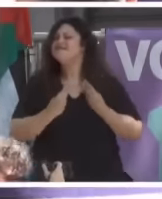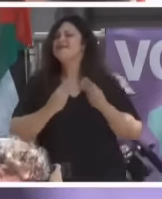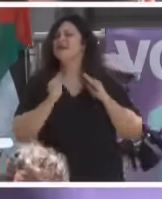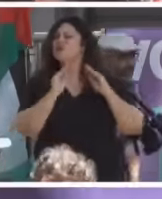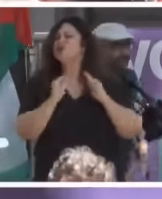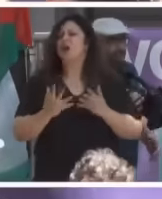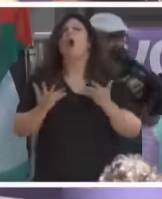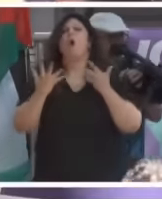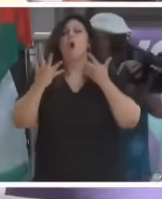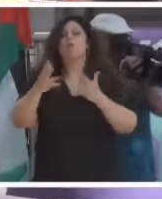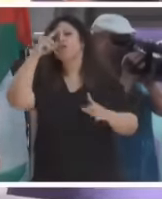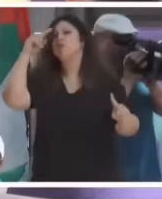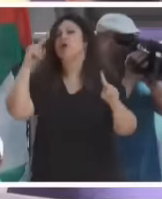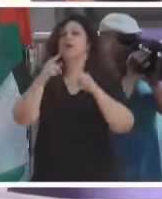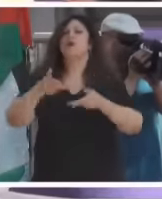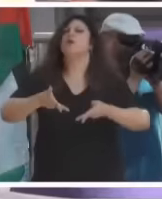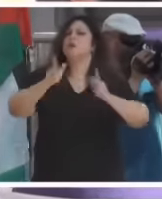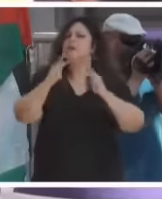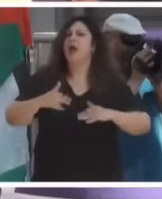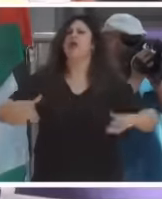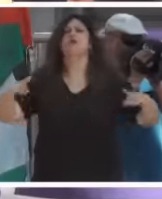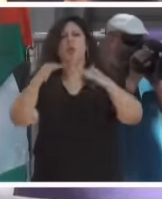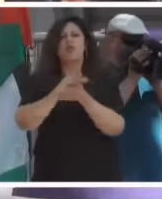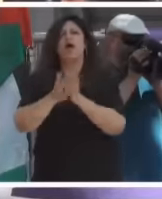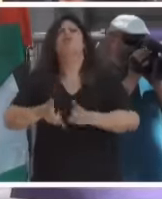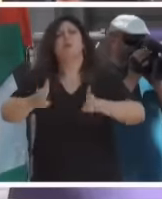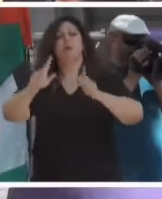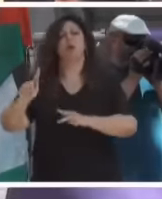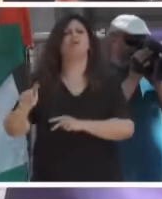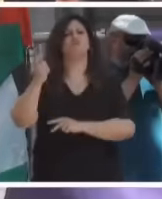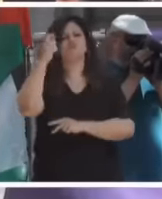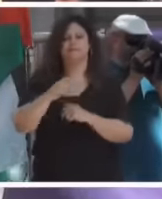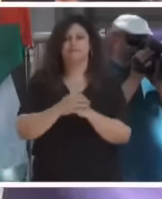la libertad y la igualdad y la democracia.